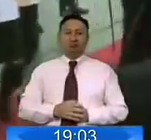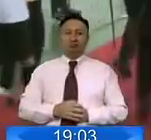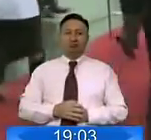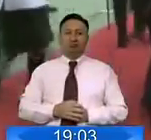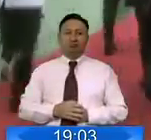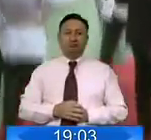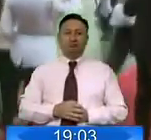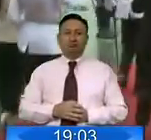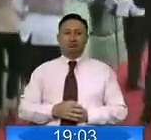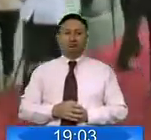informó javier gayo